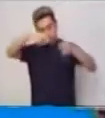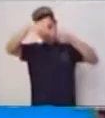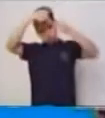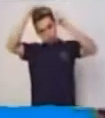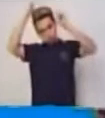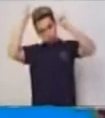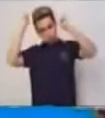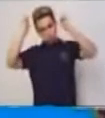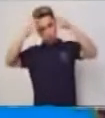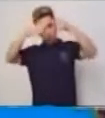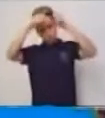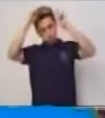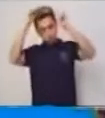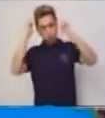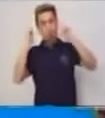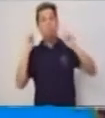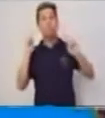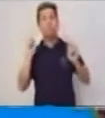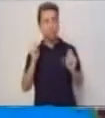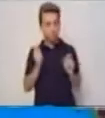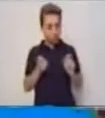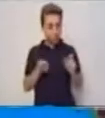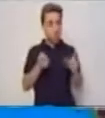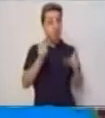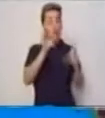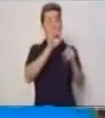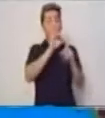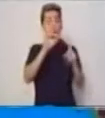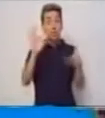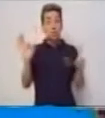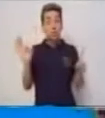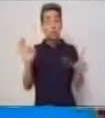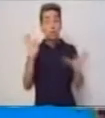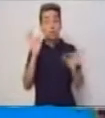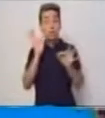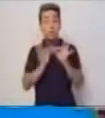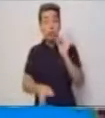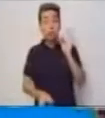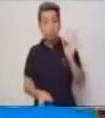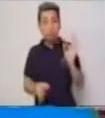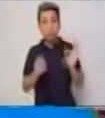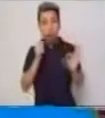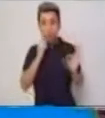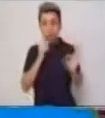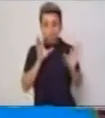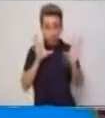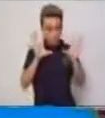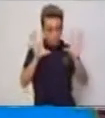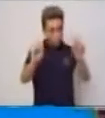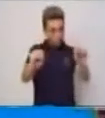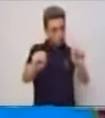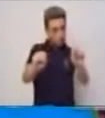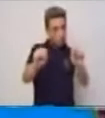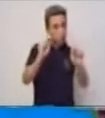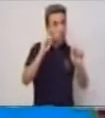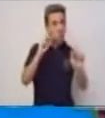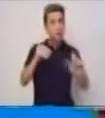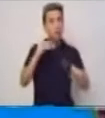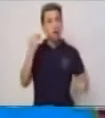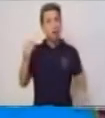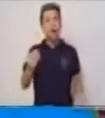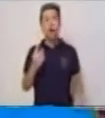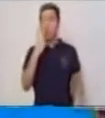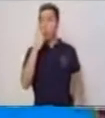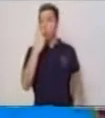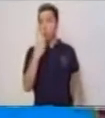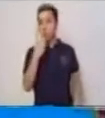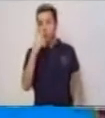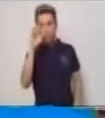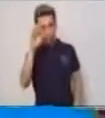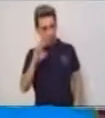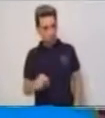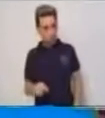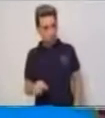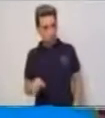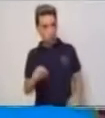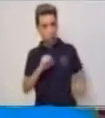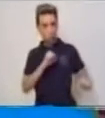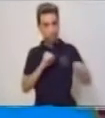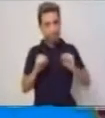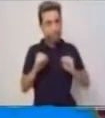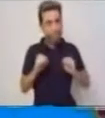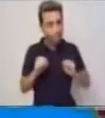Entonces, las oraciones simples las vamos a identificar porque solamente Una persona